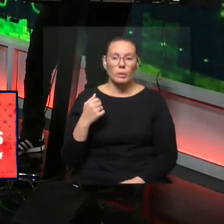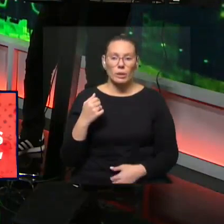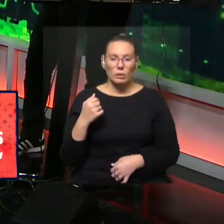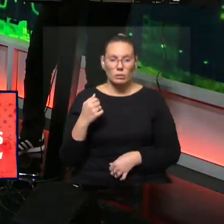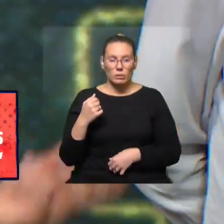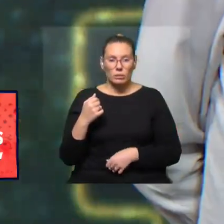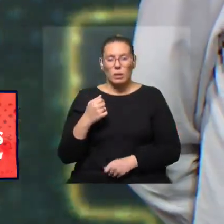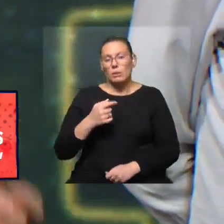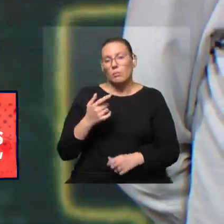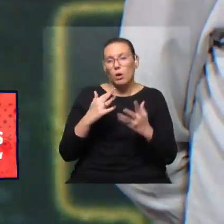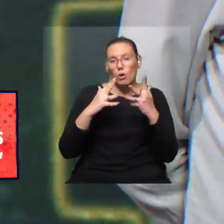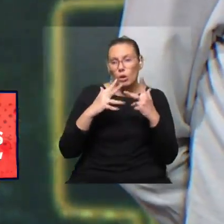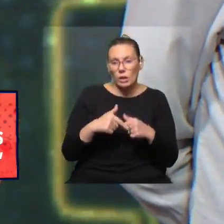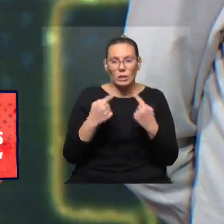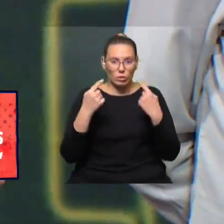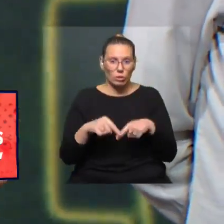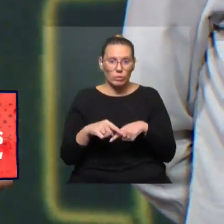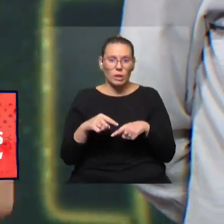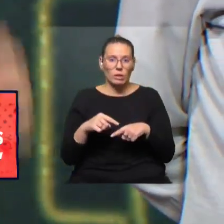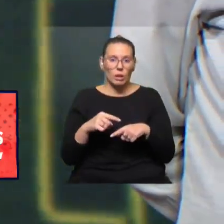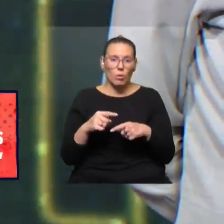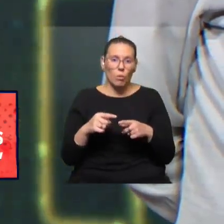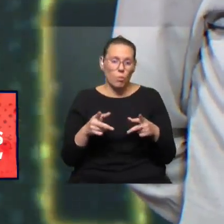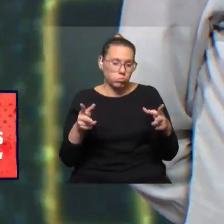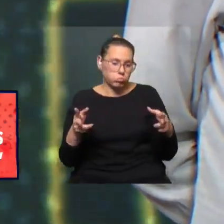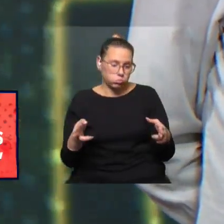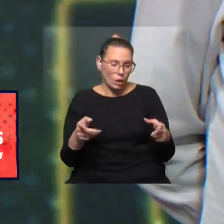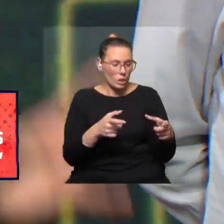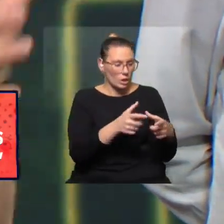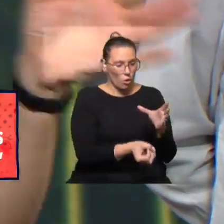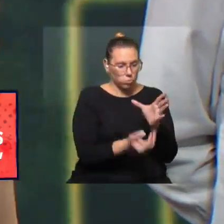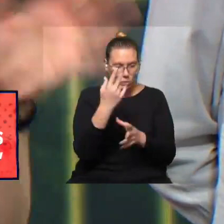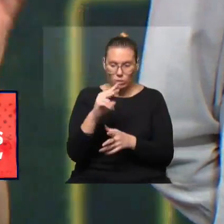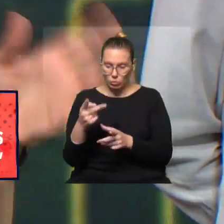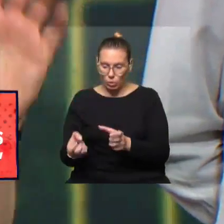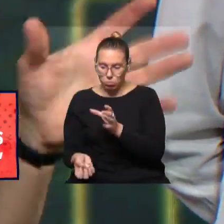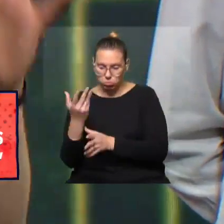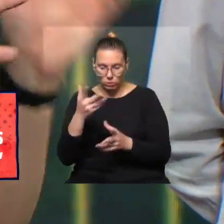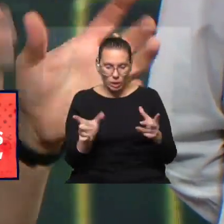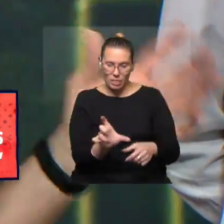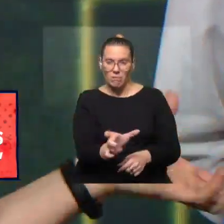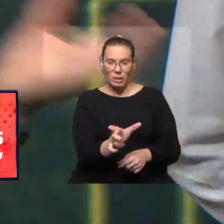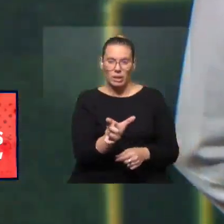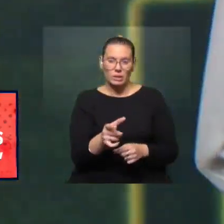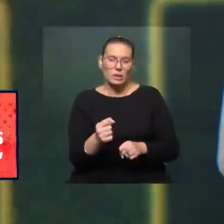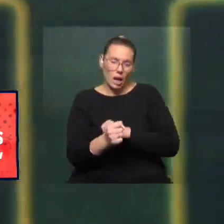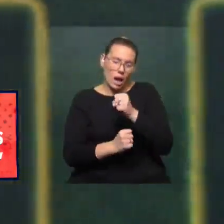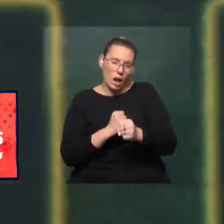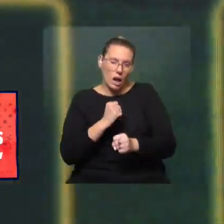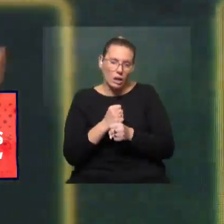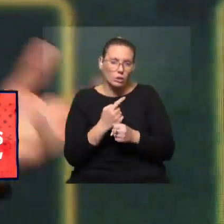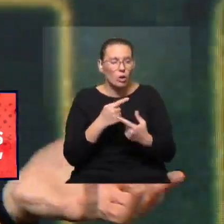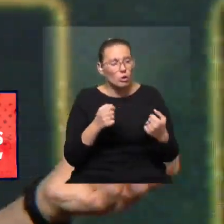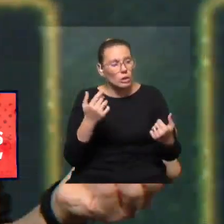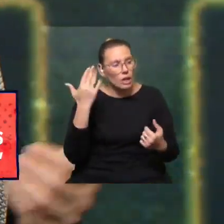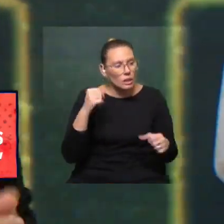se fue Armando diferente pasó un tiempo interesante que permitió también una relectura de lo que habíamos hecho lo que queríamos hacer